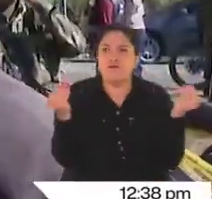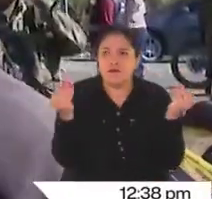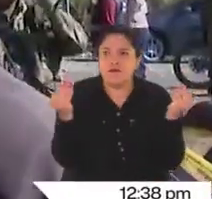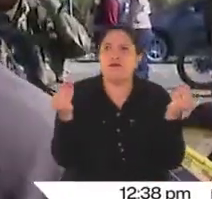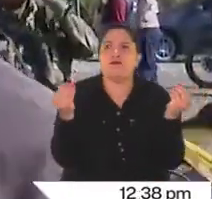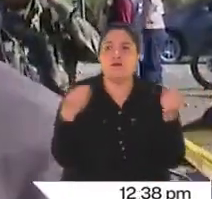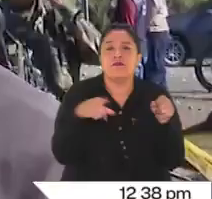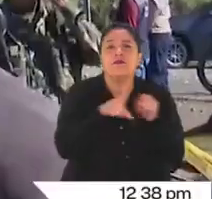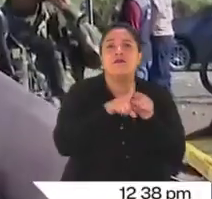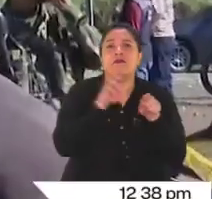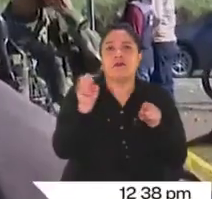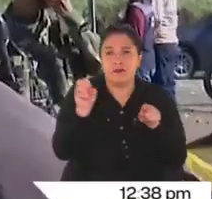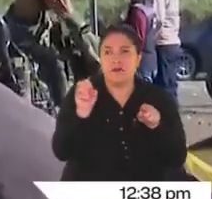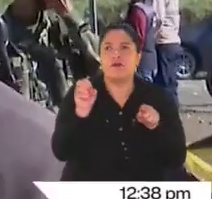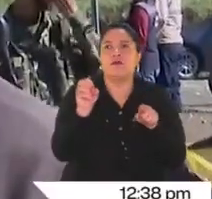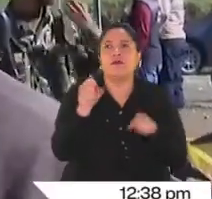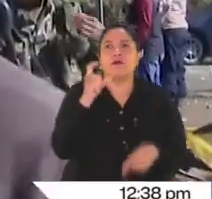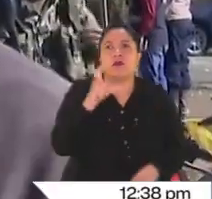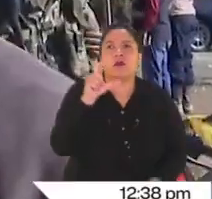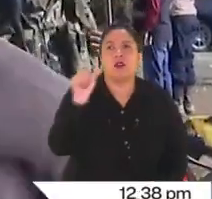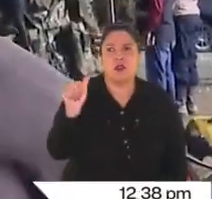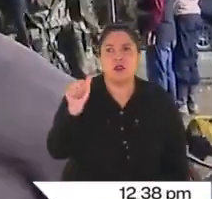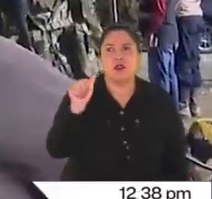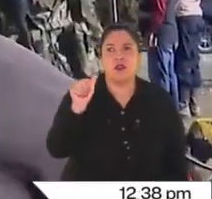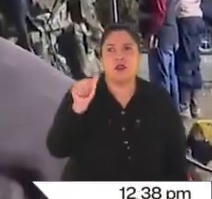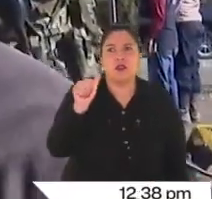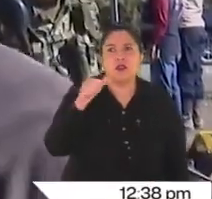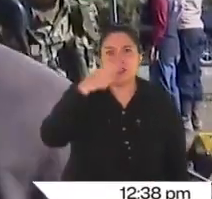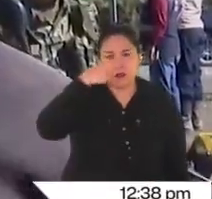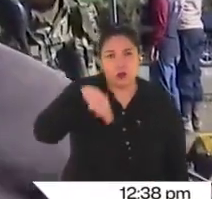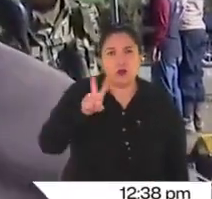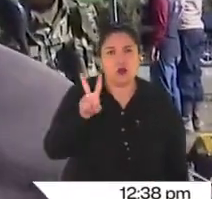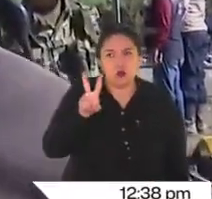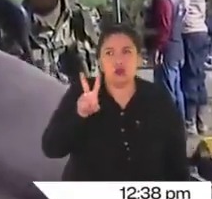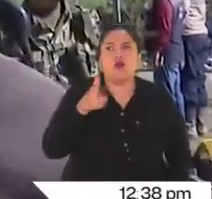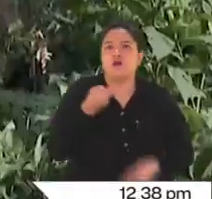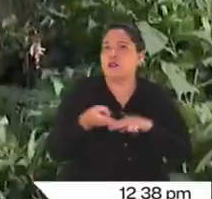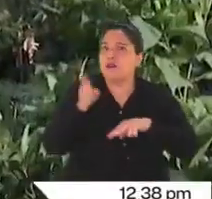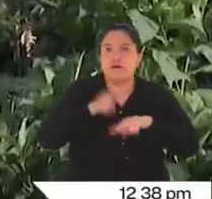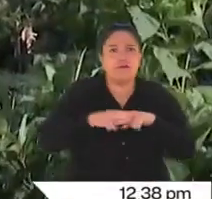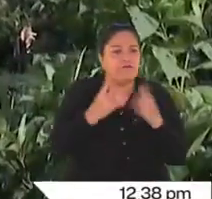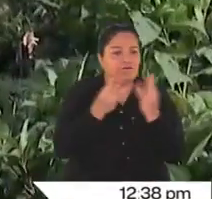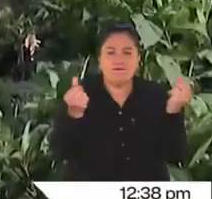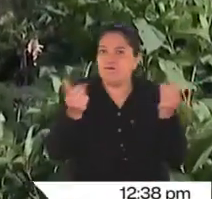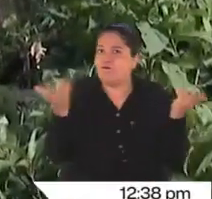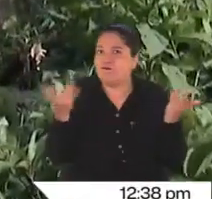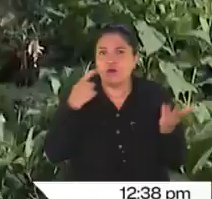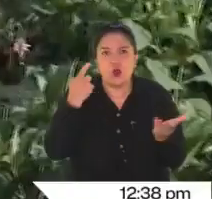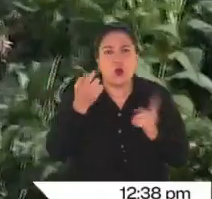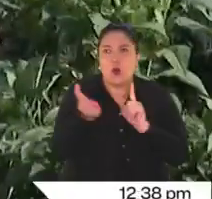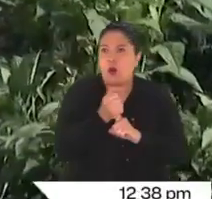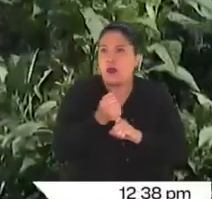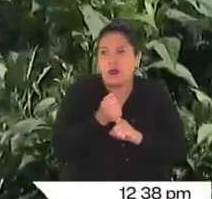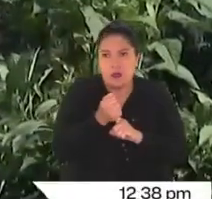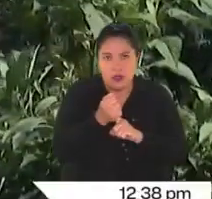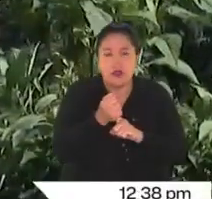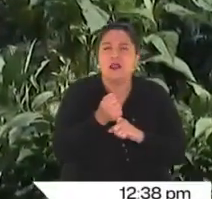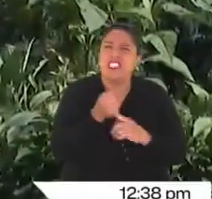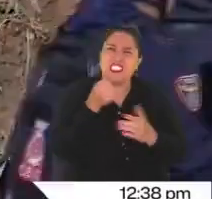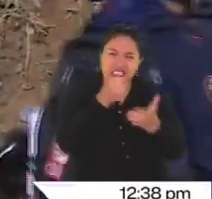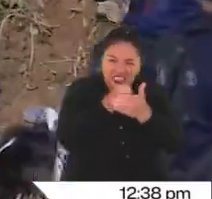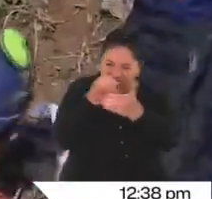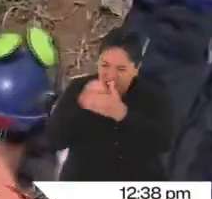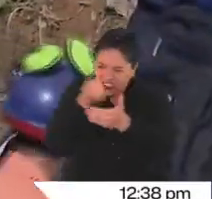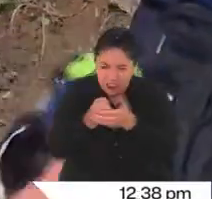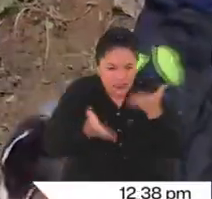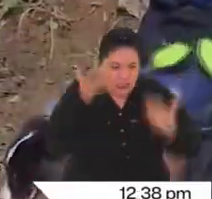mi hermano, venía mi cuñada y los dos sobrinos míos andan desaparecidos. Hasta ahora, y luego de una intensa